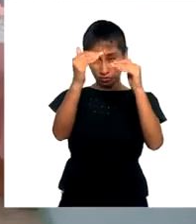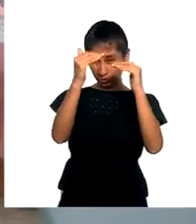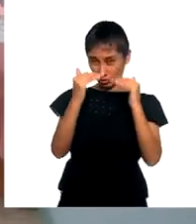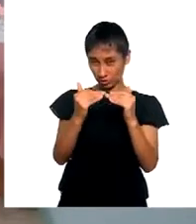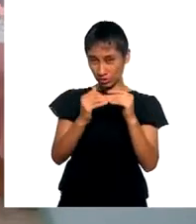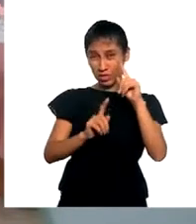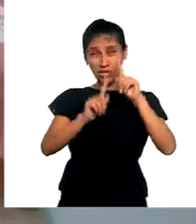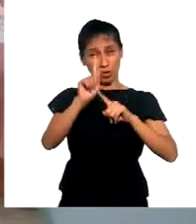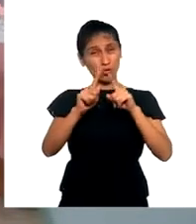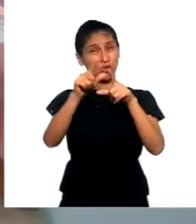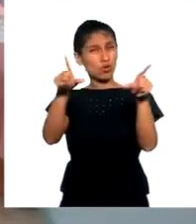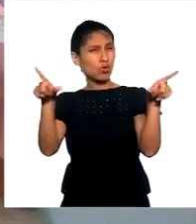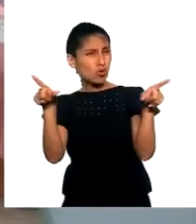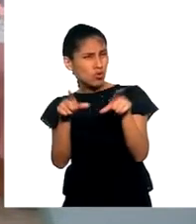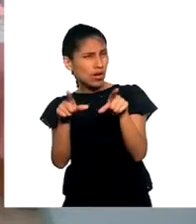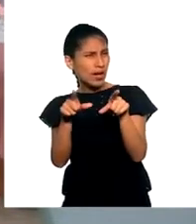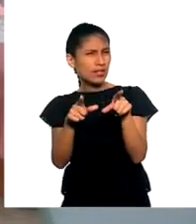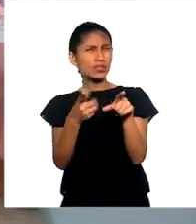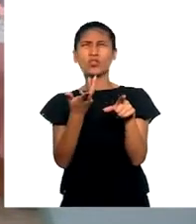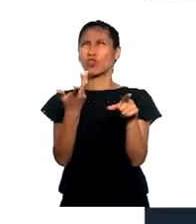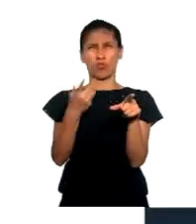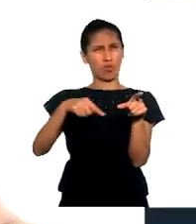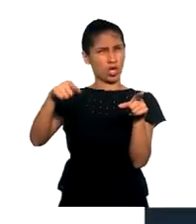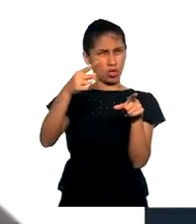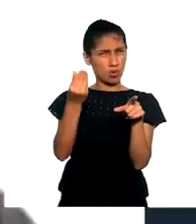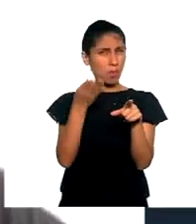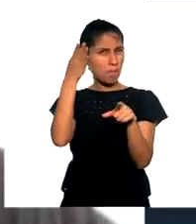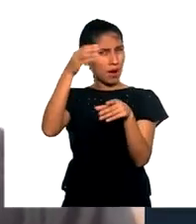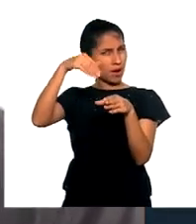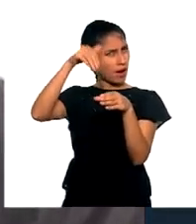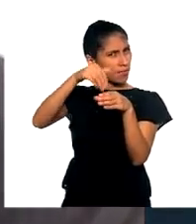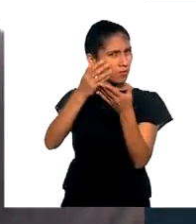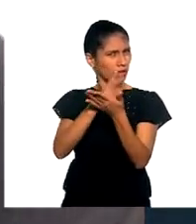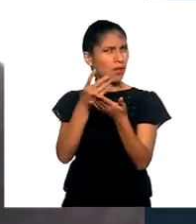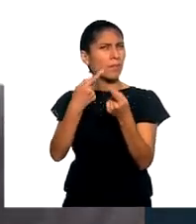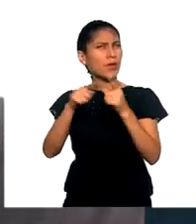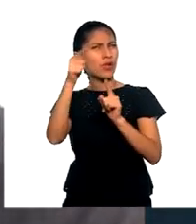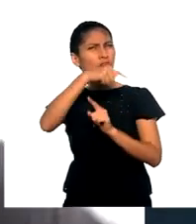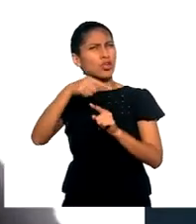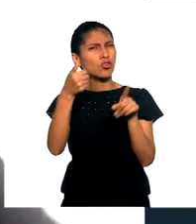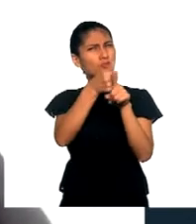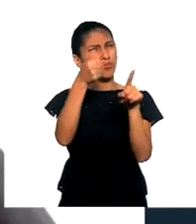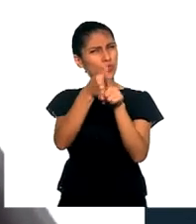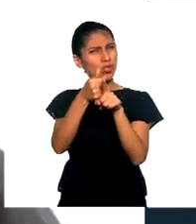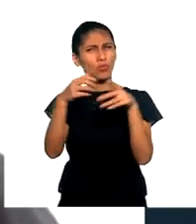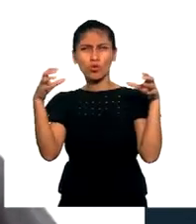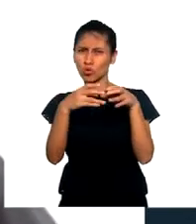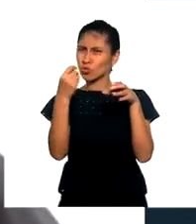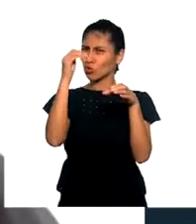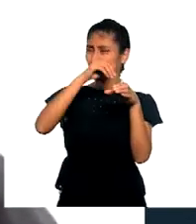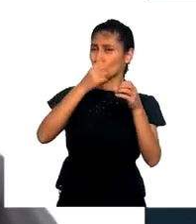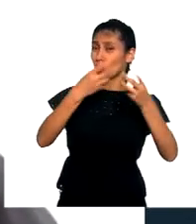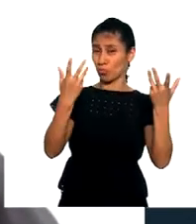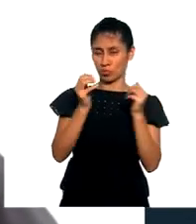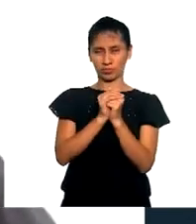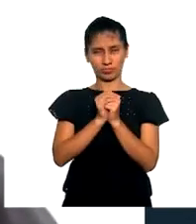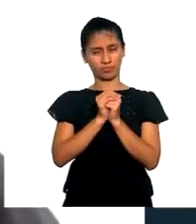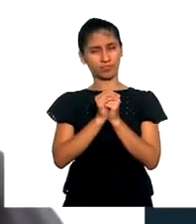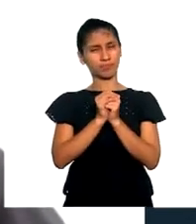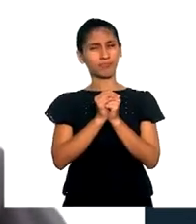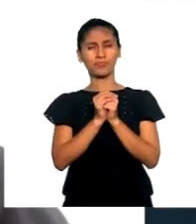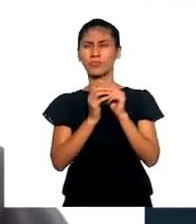ciertas comunidades al margen del sistema bancario el censo que elaboró el instituto nacional de estadística e